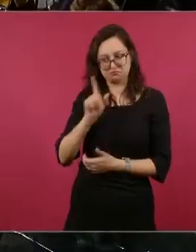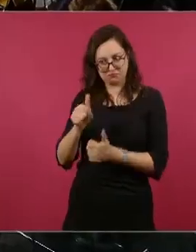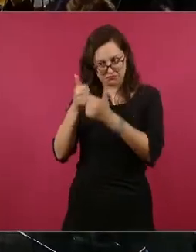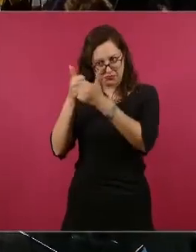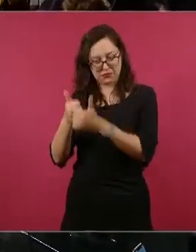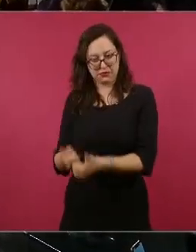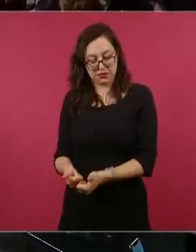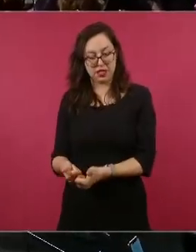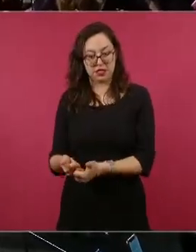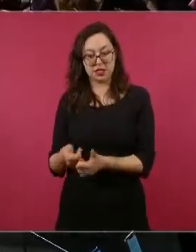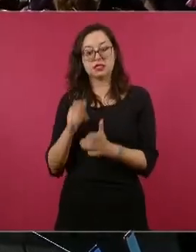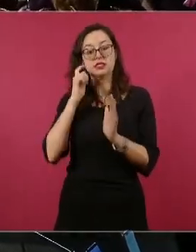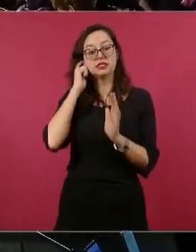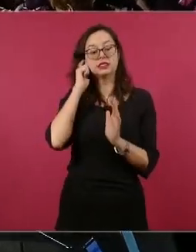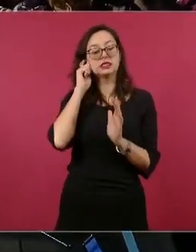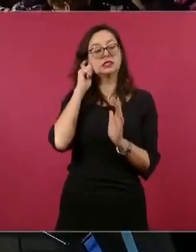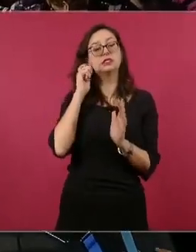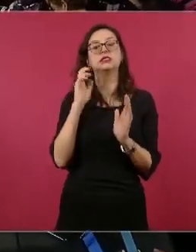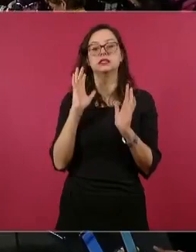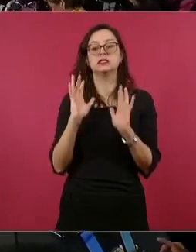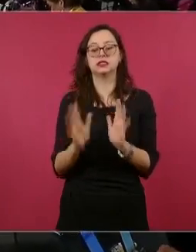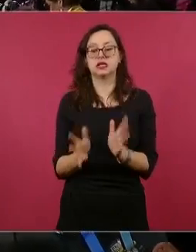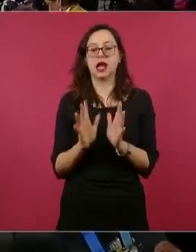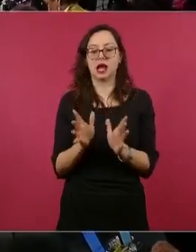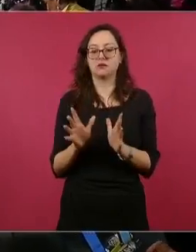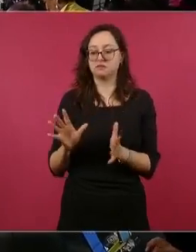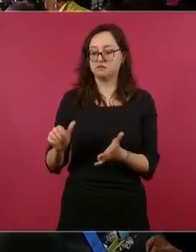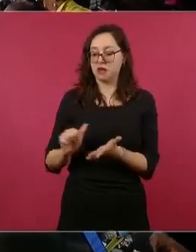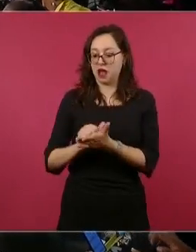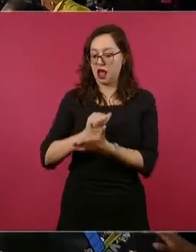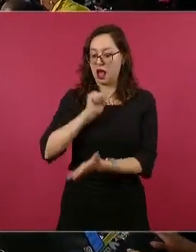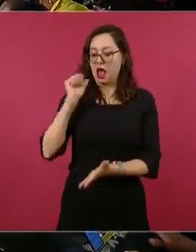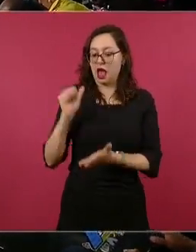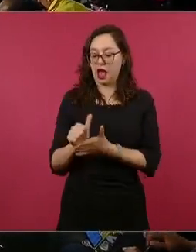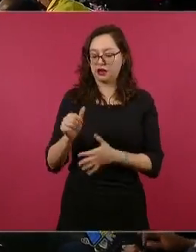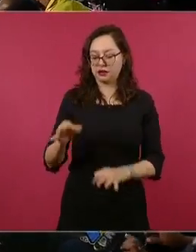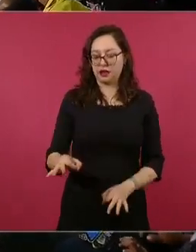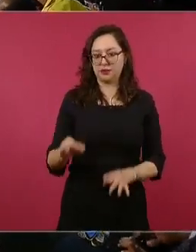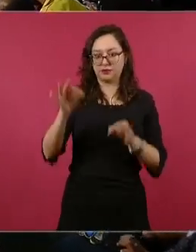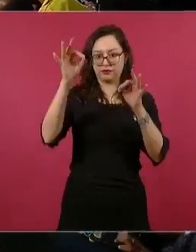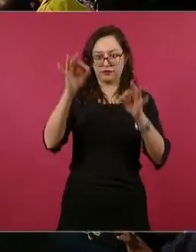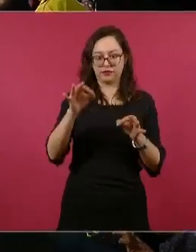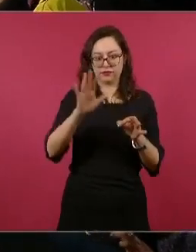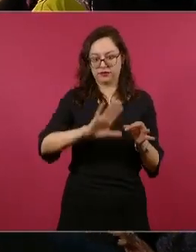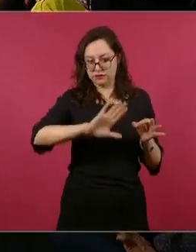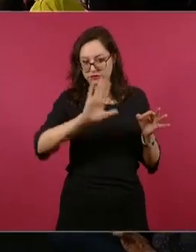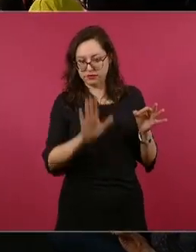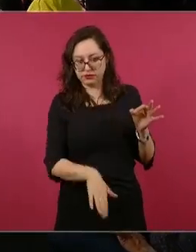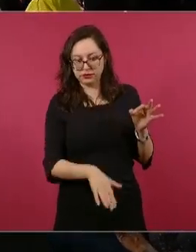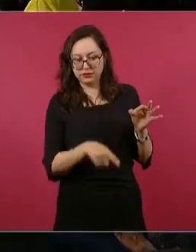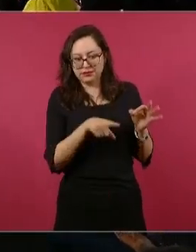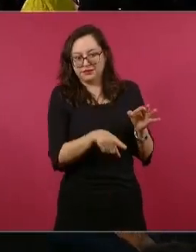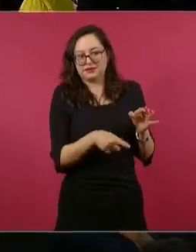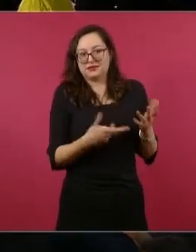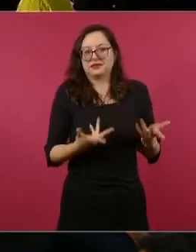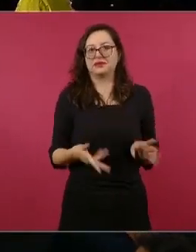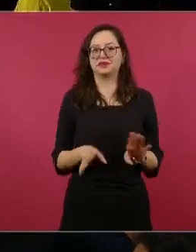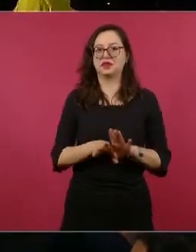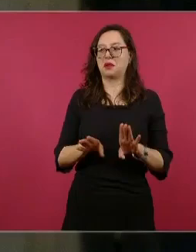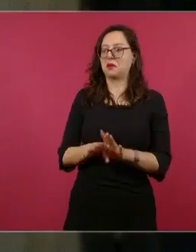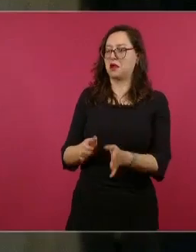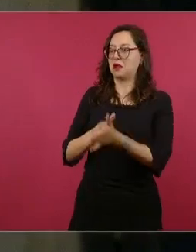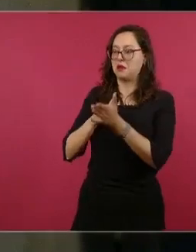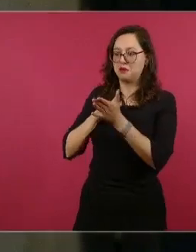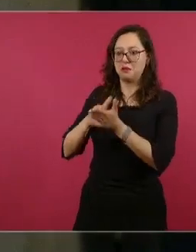comenté que encontramos el acta de defunción de la dueña de que estaban tratando de desalojar y cometer